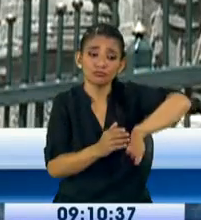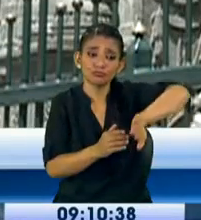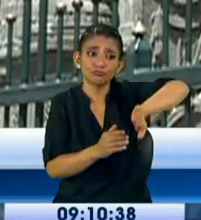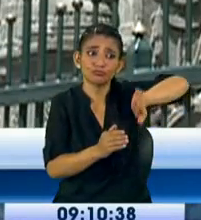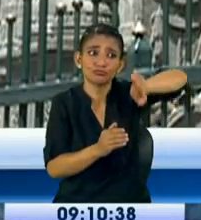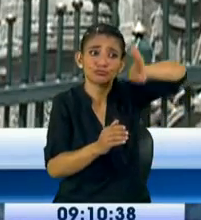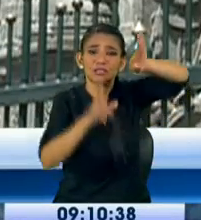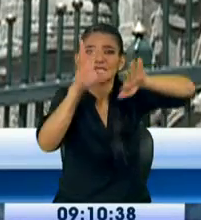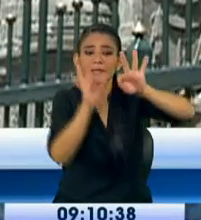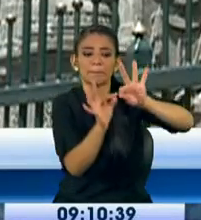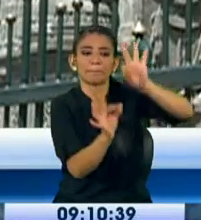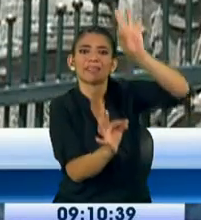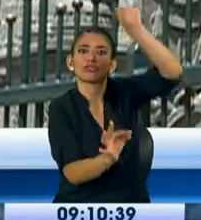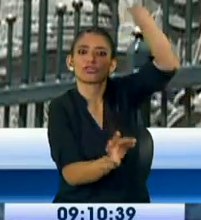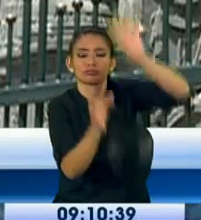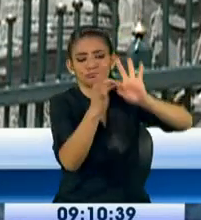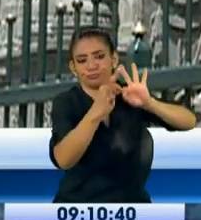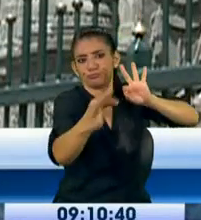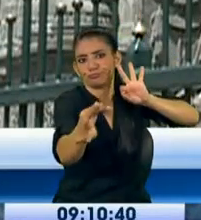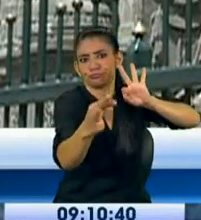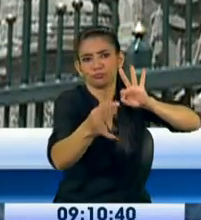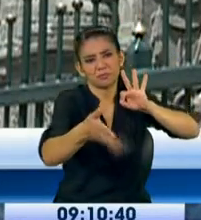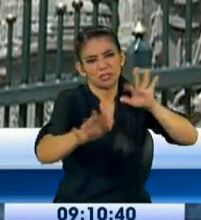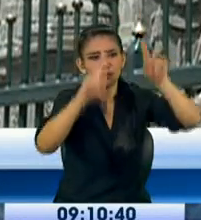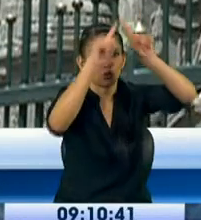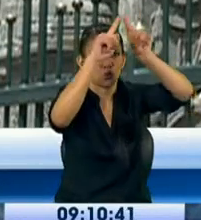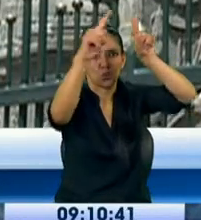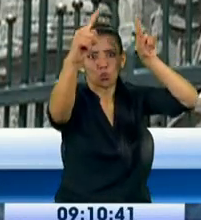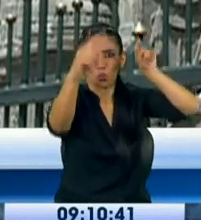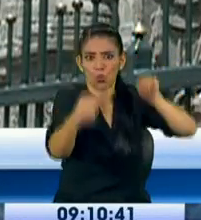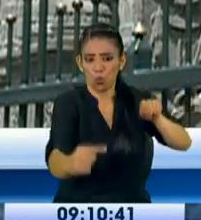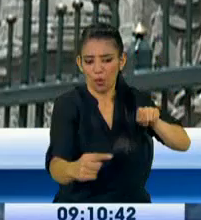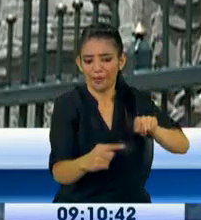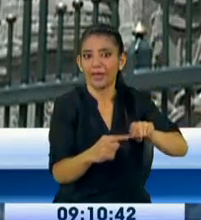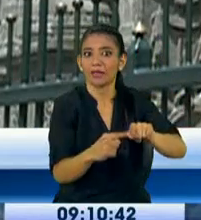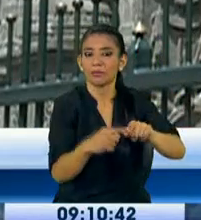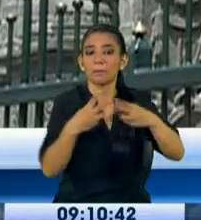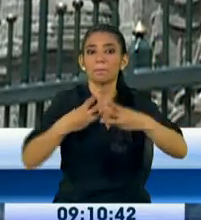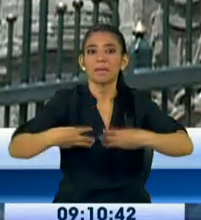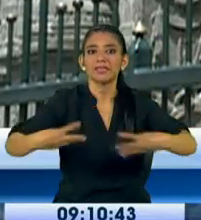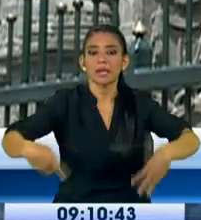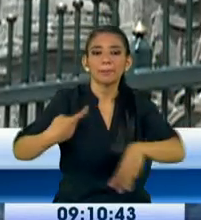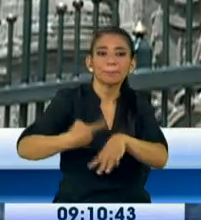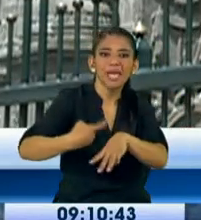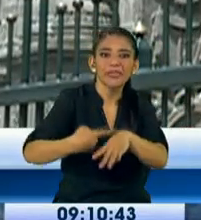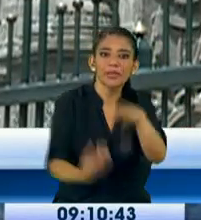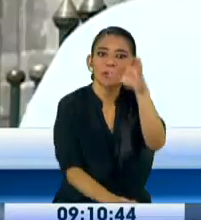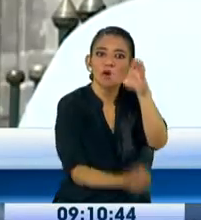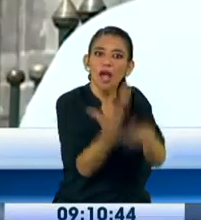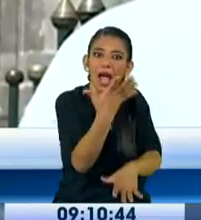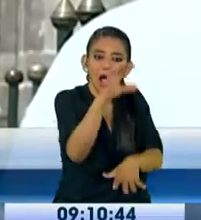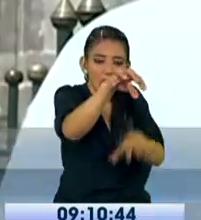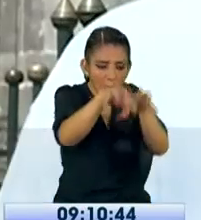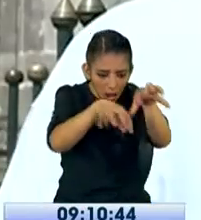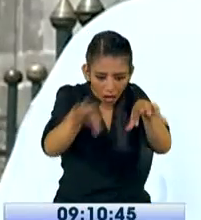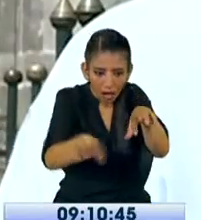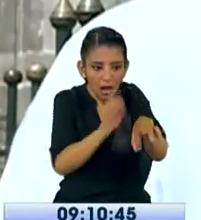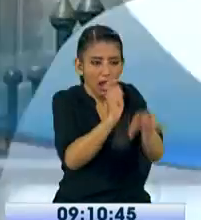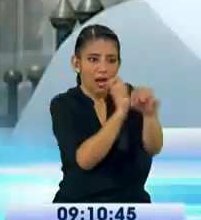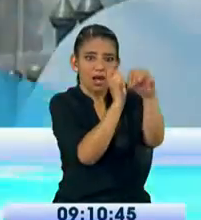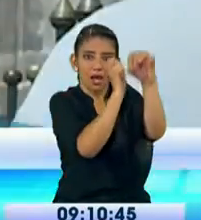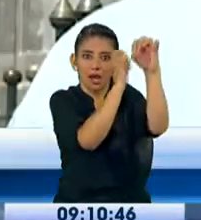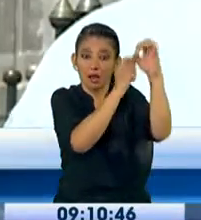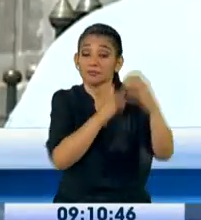metros de ancho por 30 de alto, es decir, forma un cuadrado. El material utilizado es piedra volcánica. Es una